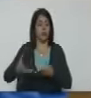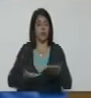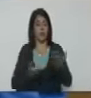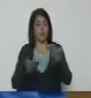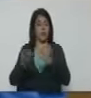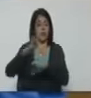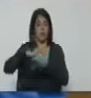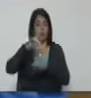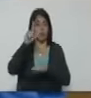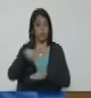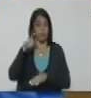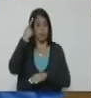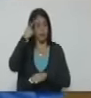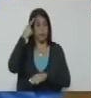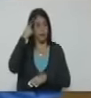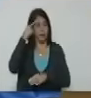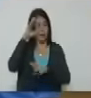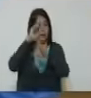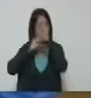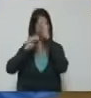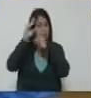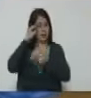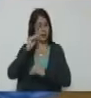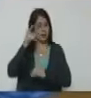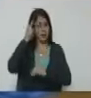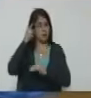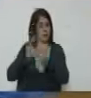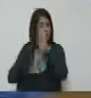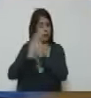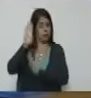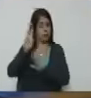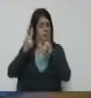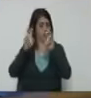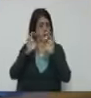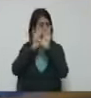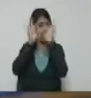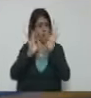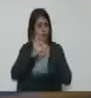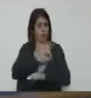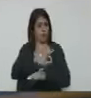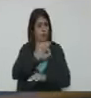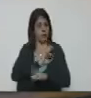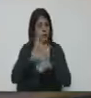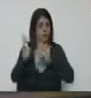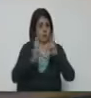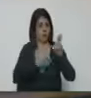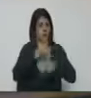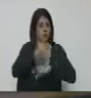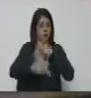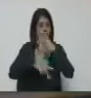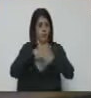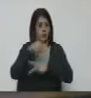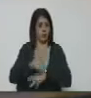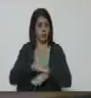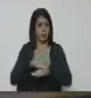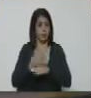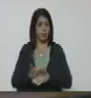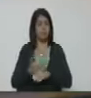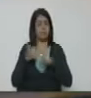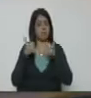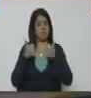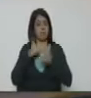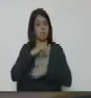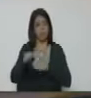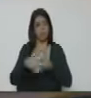servicios, así como de saberes y conocimientos desarrollados bajo nuevas formas sociales de relaciones de producción para la